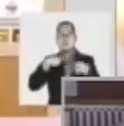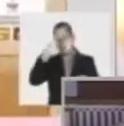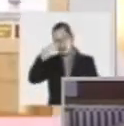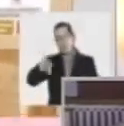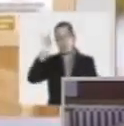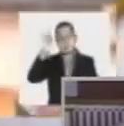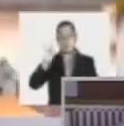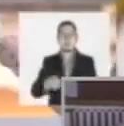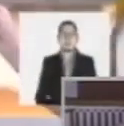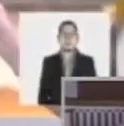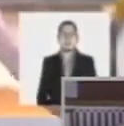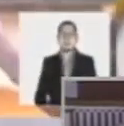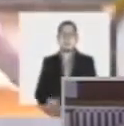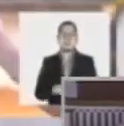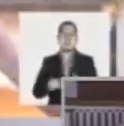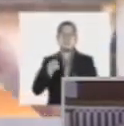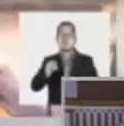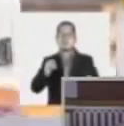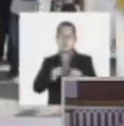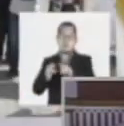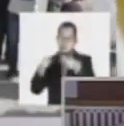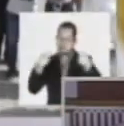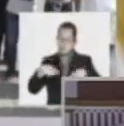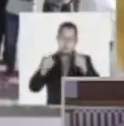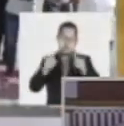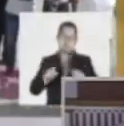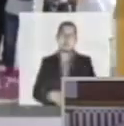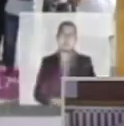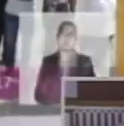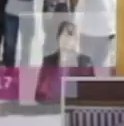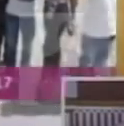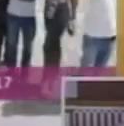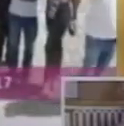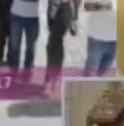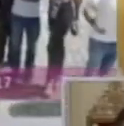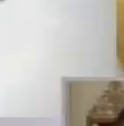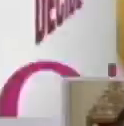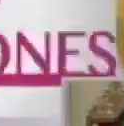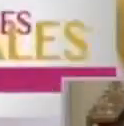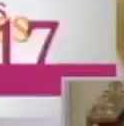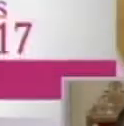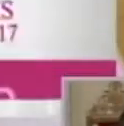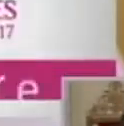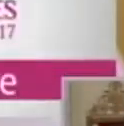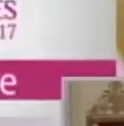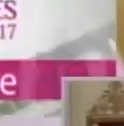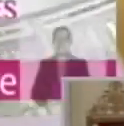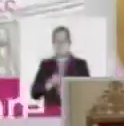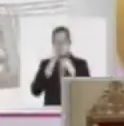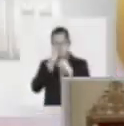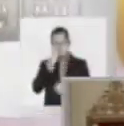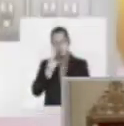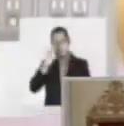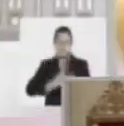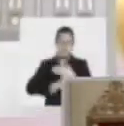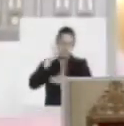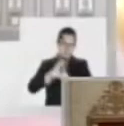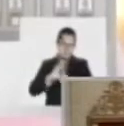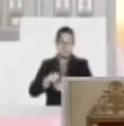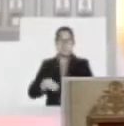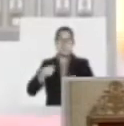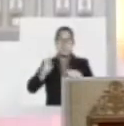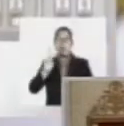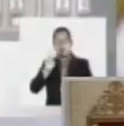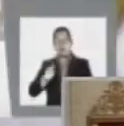comunidad. Y por eso hay que tener una visión optimista. Mira, si estamos hablando de una crisis agravada, exacerbada de la